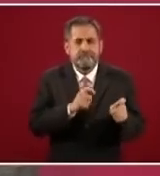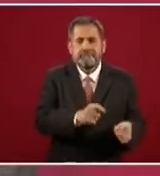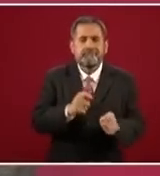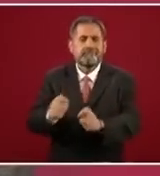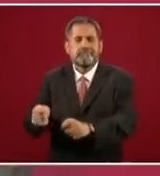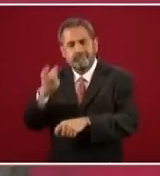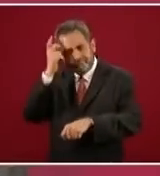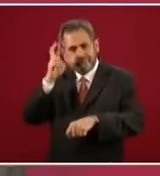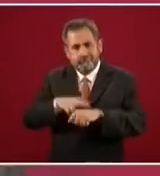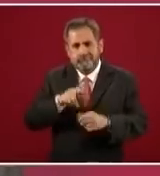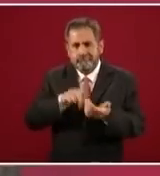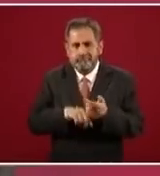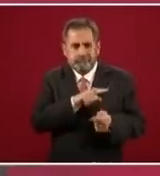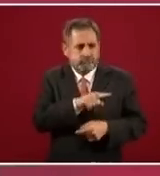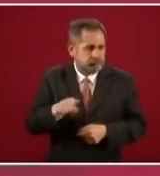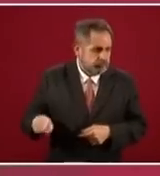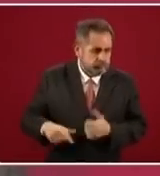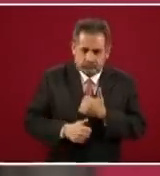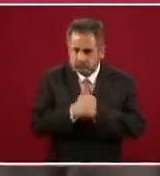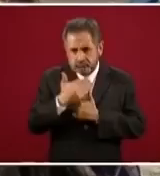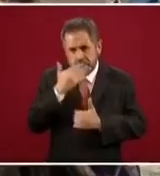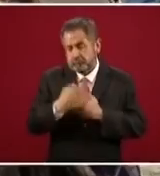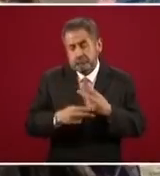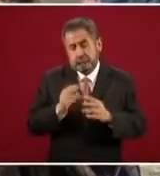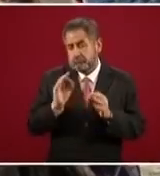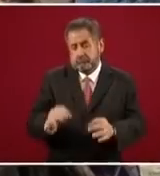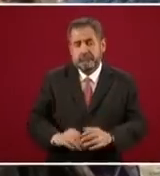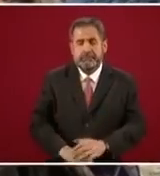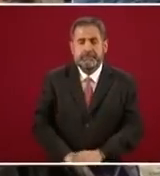de las oficinas de representación en los estados.